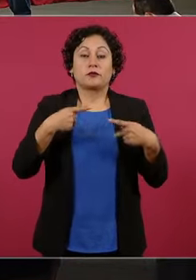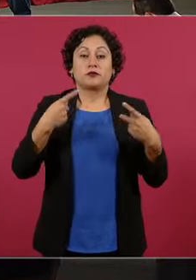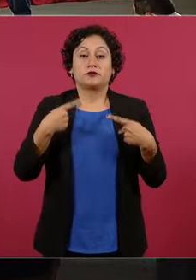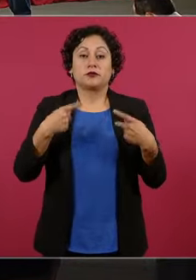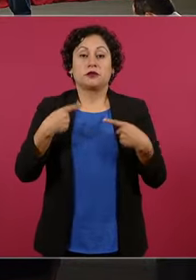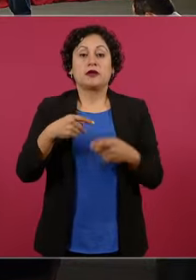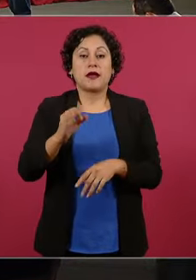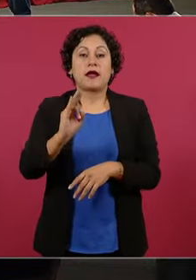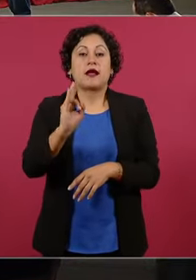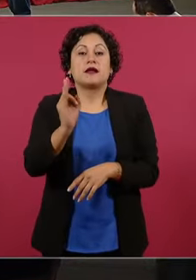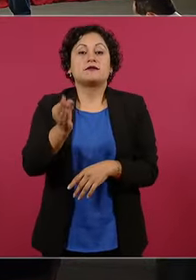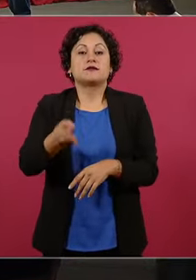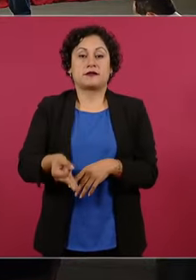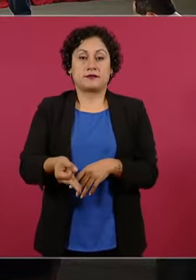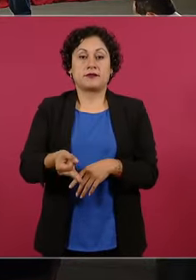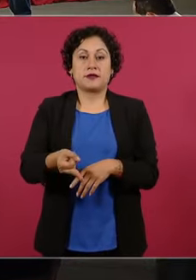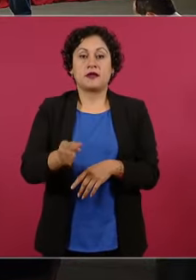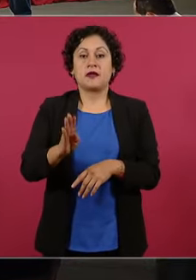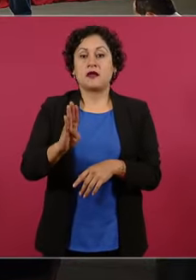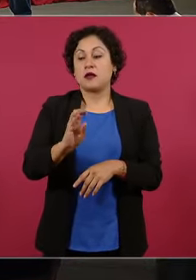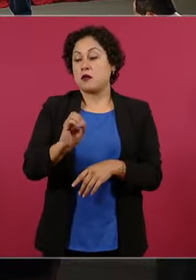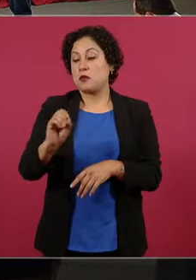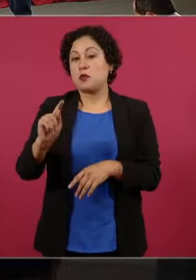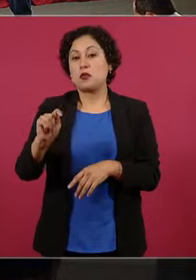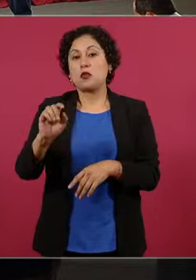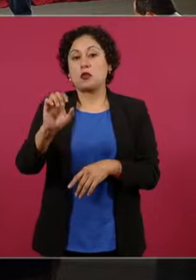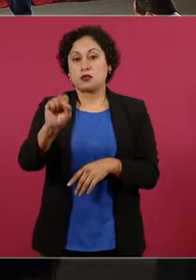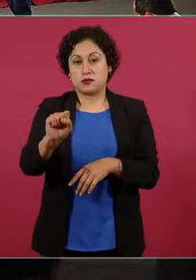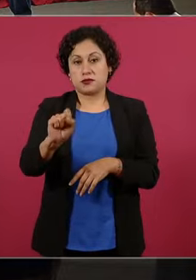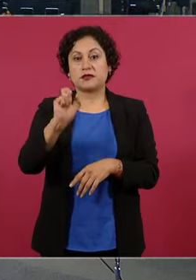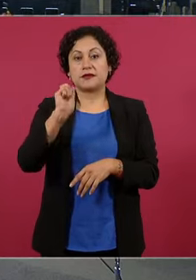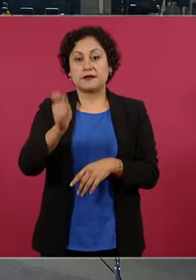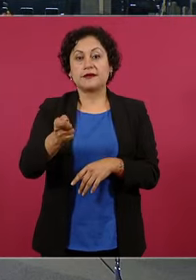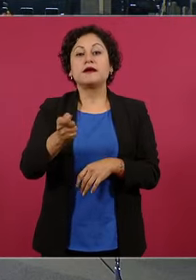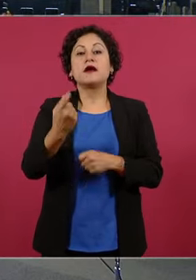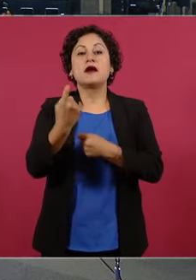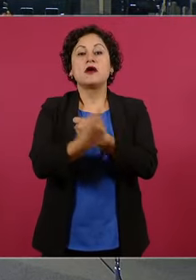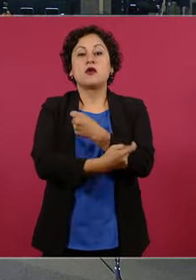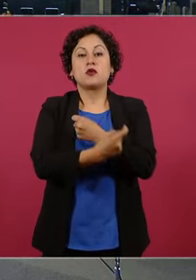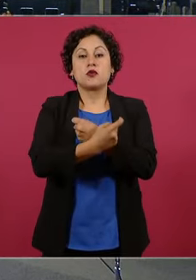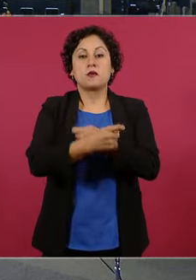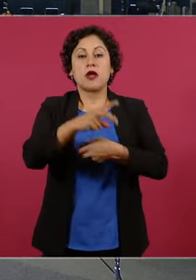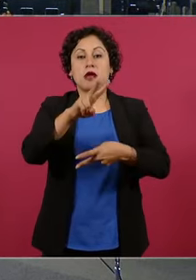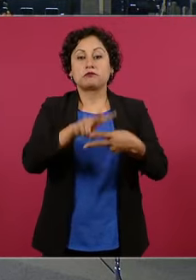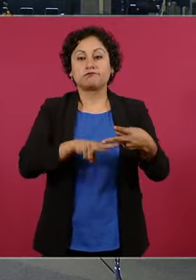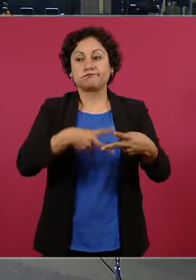Los bots, ya aceptando que sí